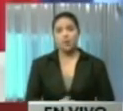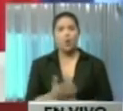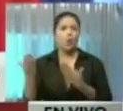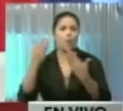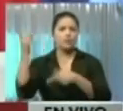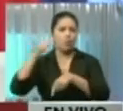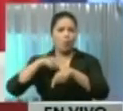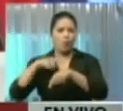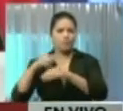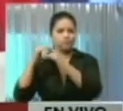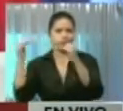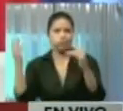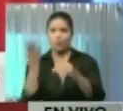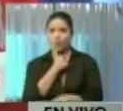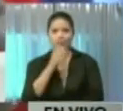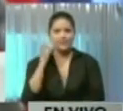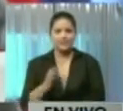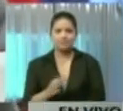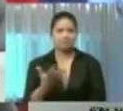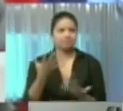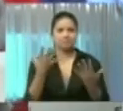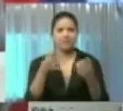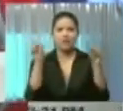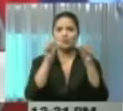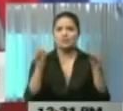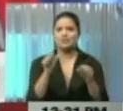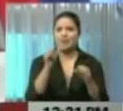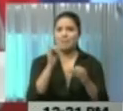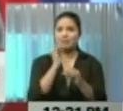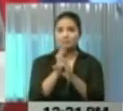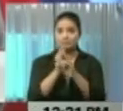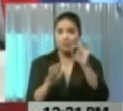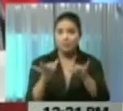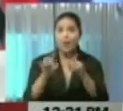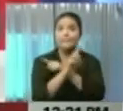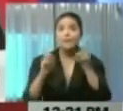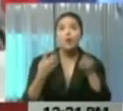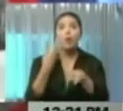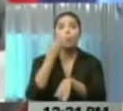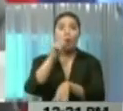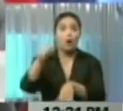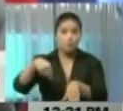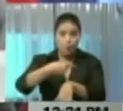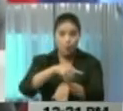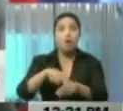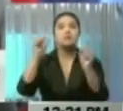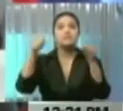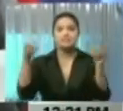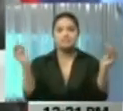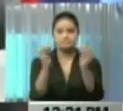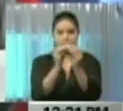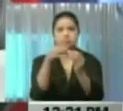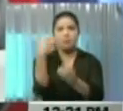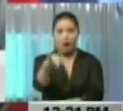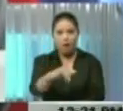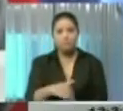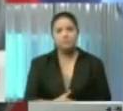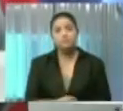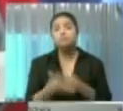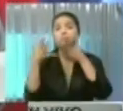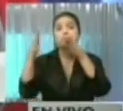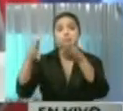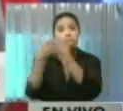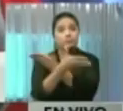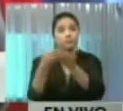de Greenwich no estaba contemplado en los sistemas informáticos, mientras que el 4 horas sí está regido. La